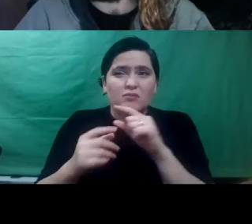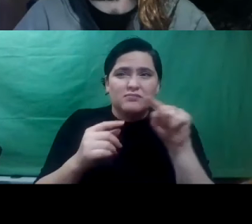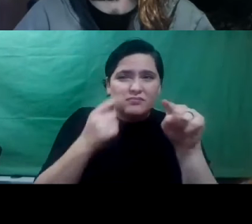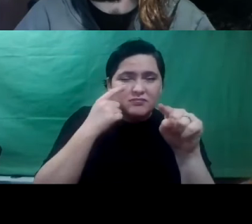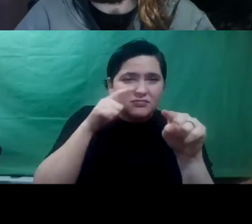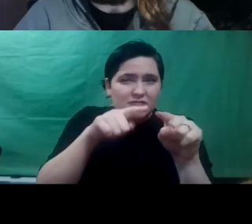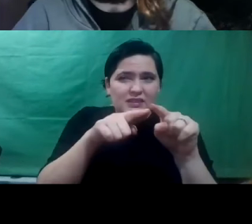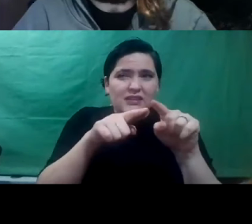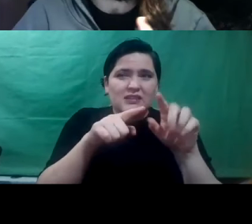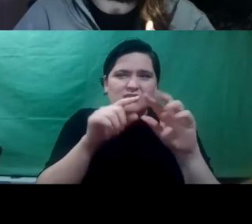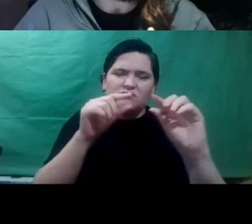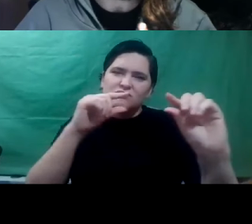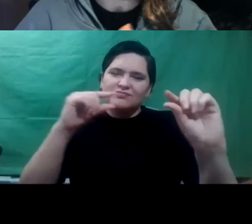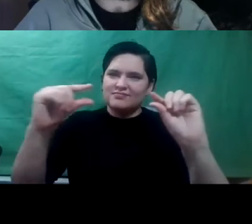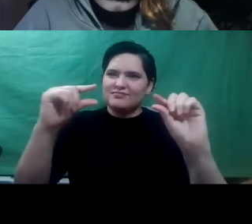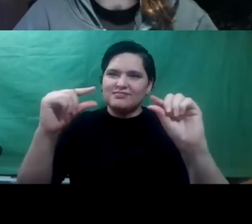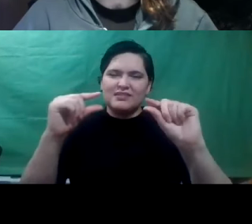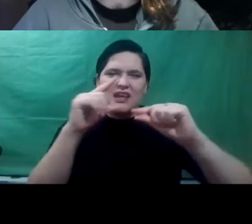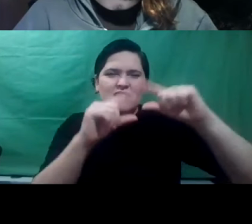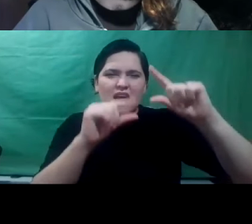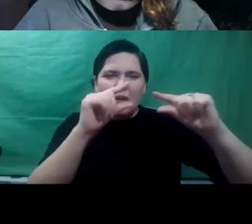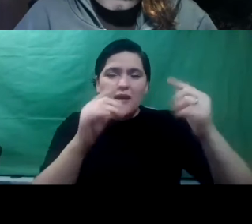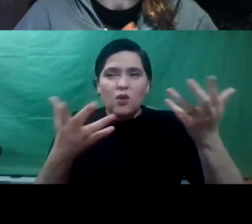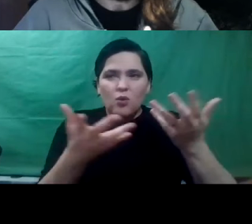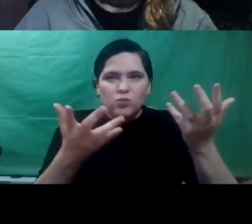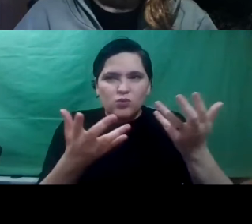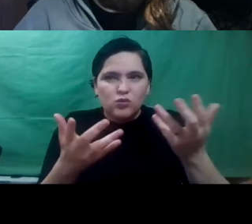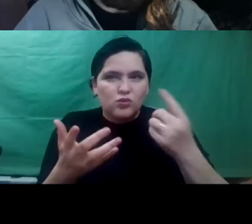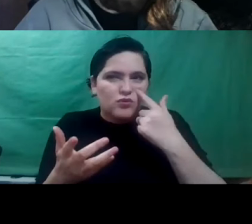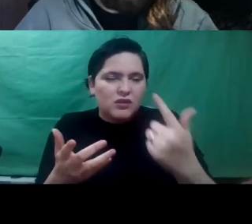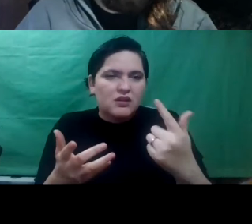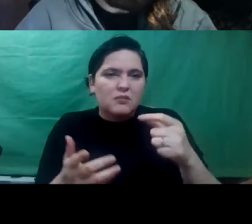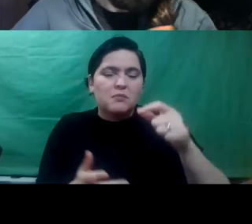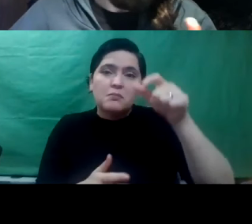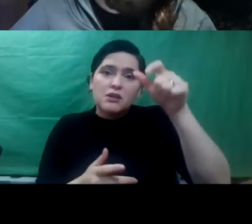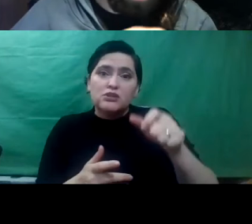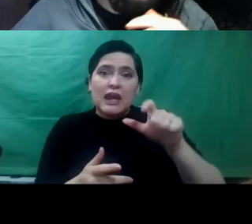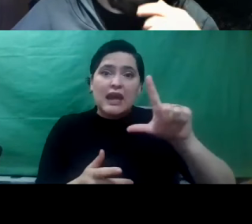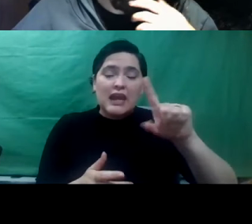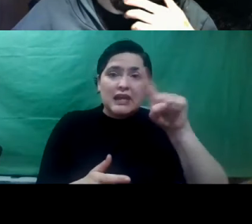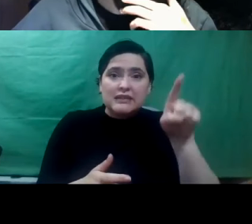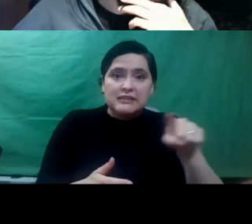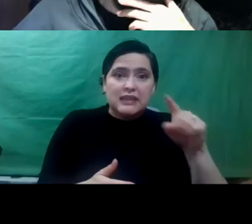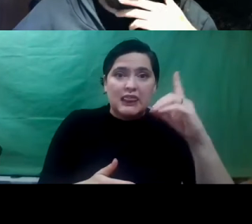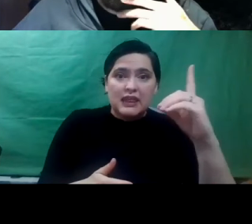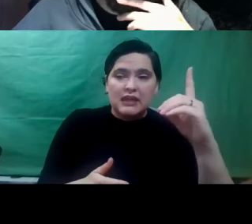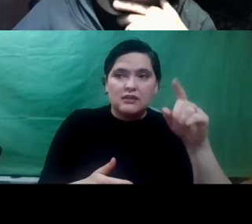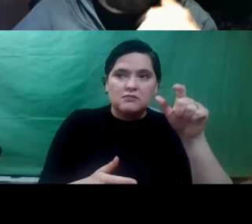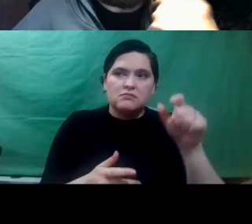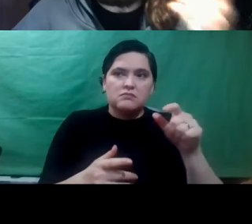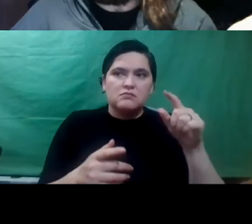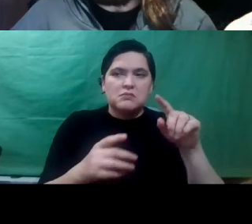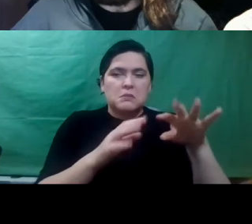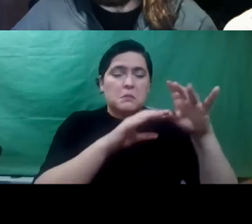una representación gráfica de el discurso de una persona en LSD, y como se ve es muy interconectado, no es